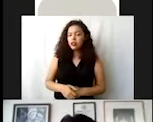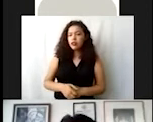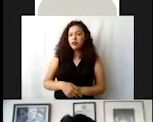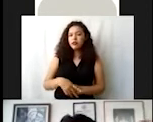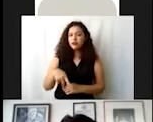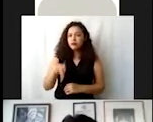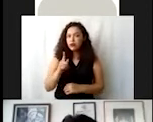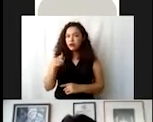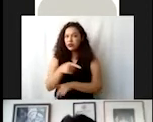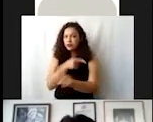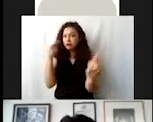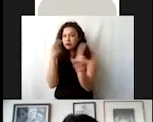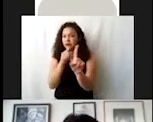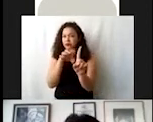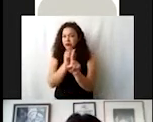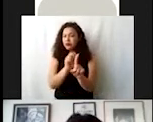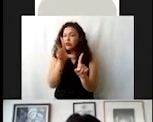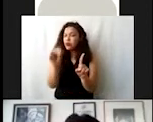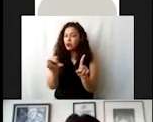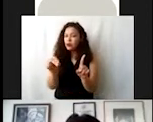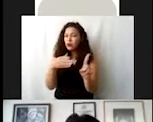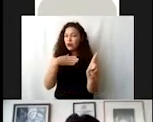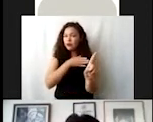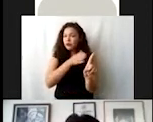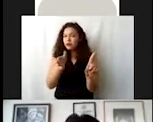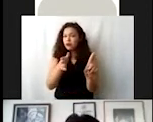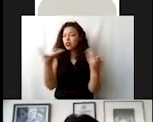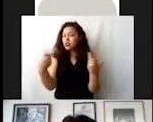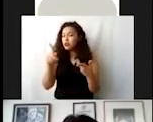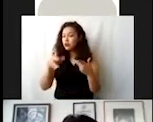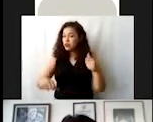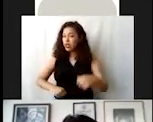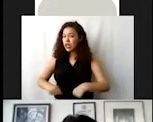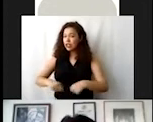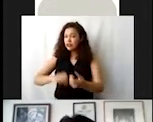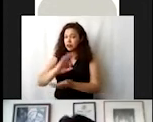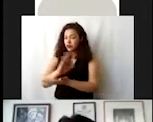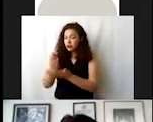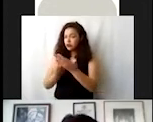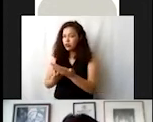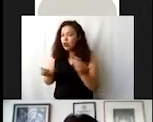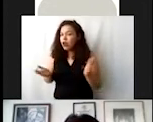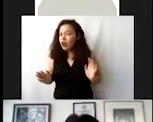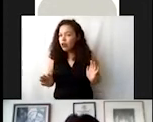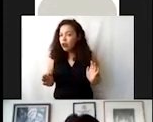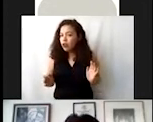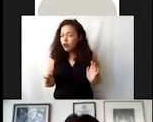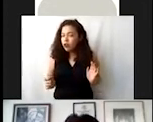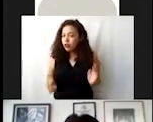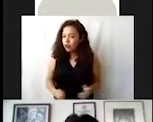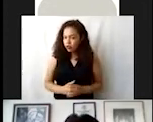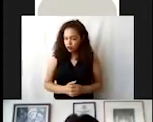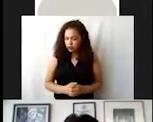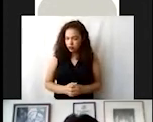dedican a esto y facturan determinadas actividades que no están, que están de su